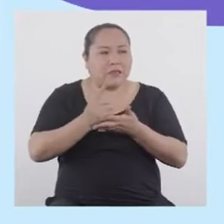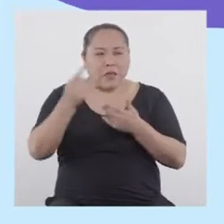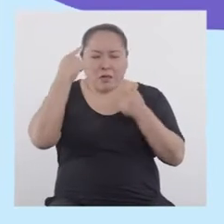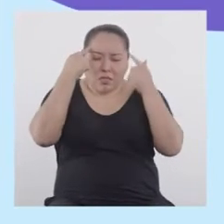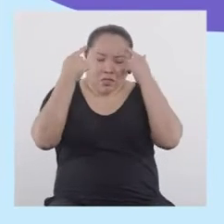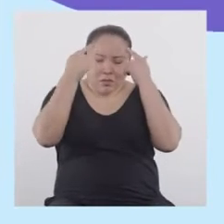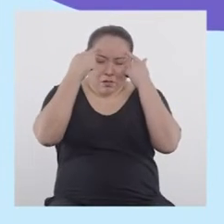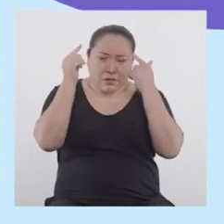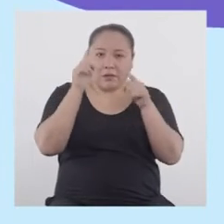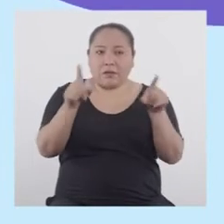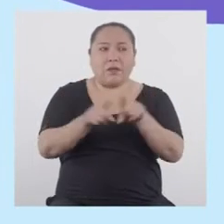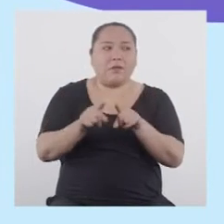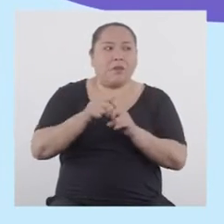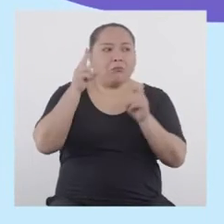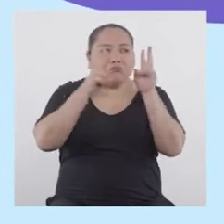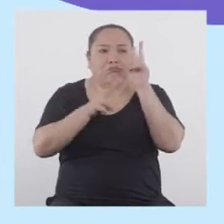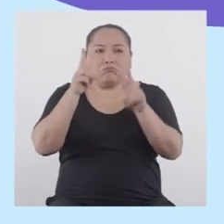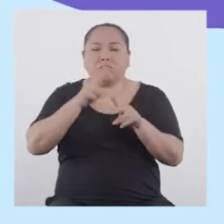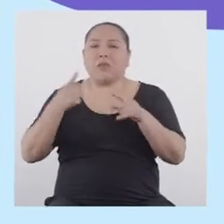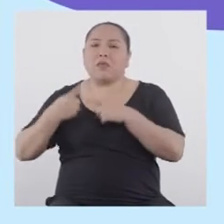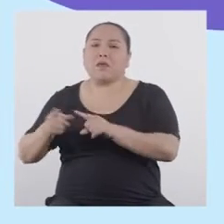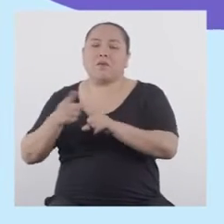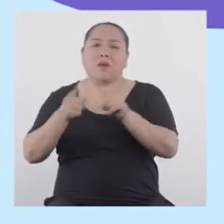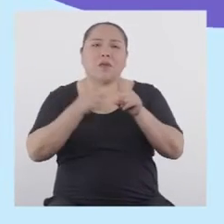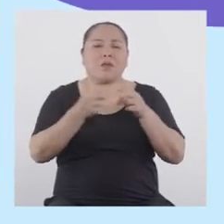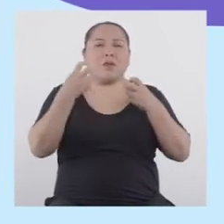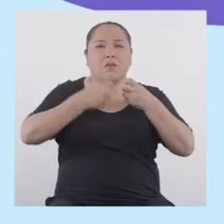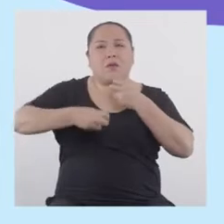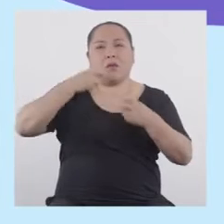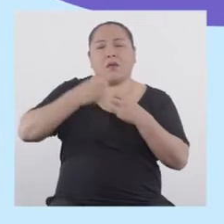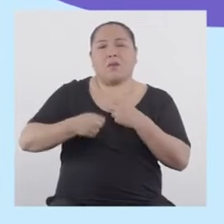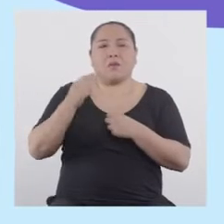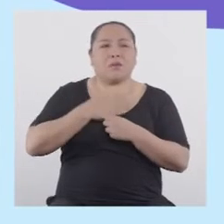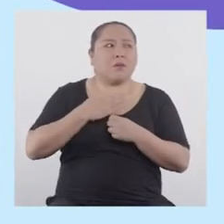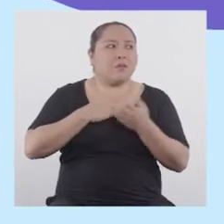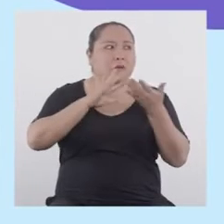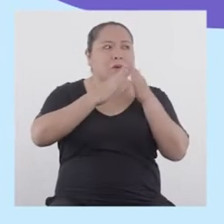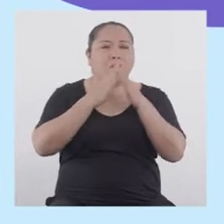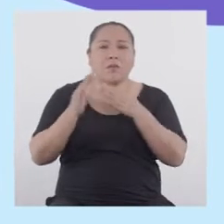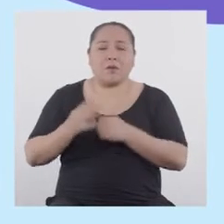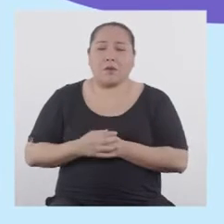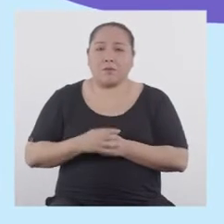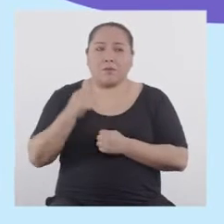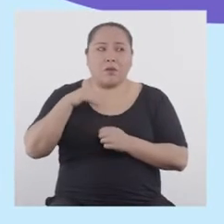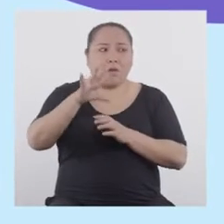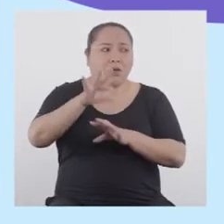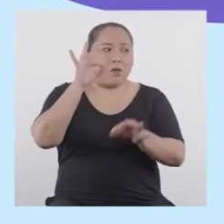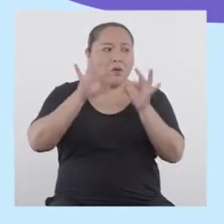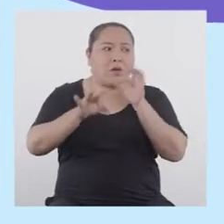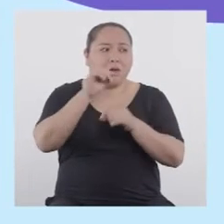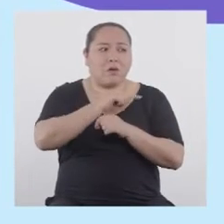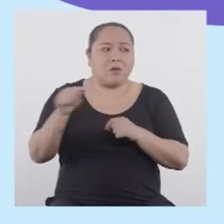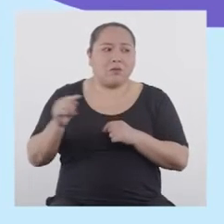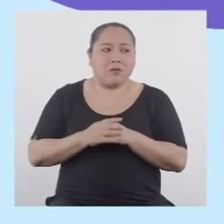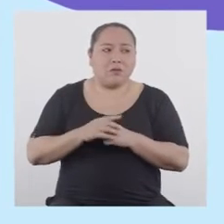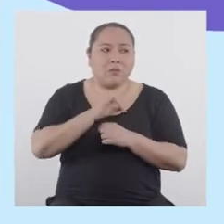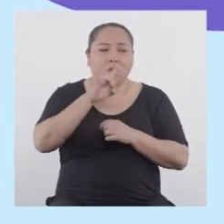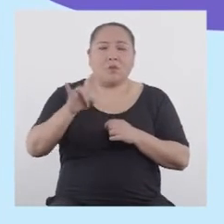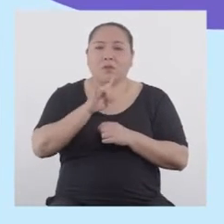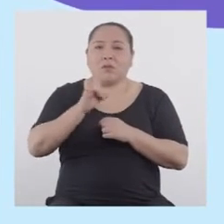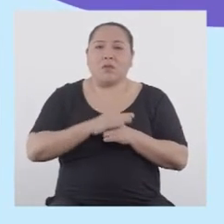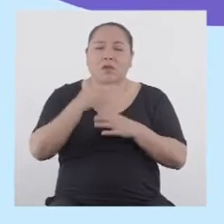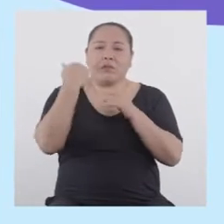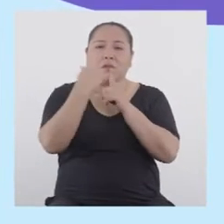thinking, pero también trato de observar los diferentes problemas que hay en mi comunidad y elijo aquellos que puedo